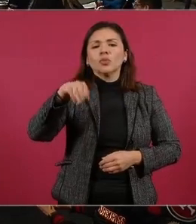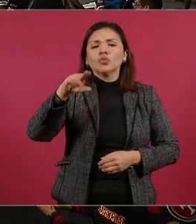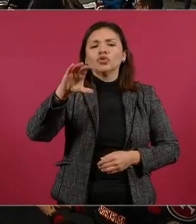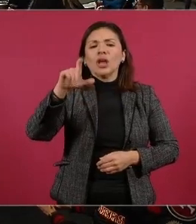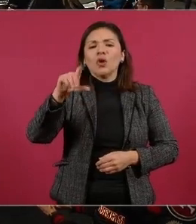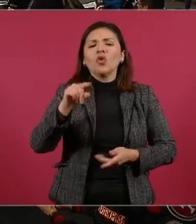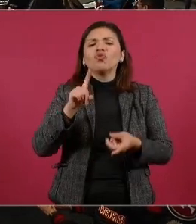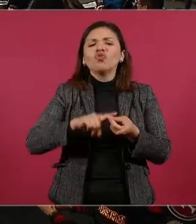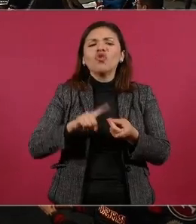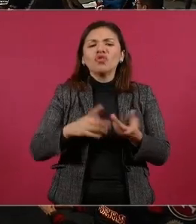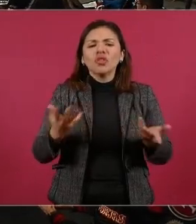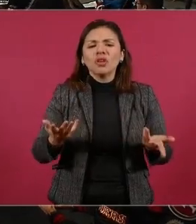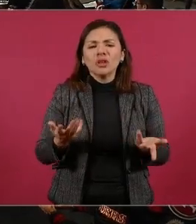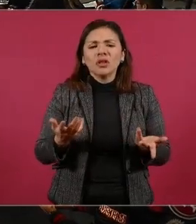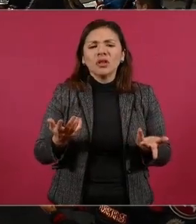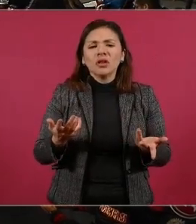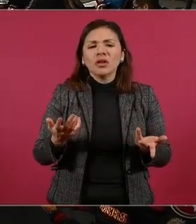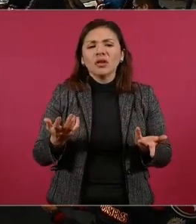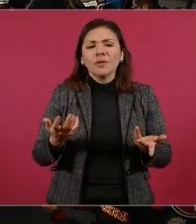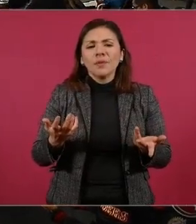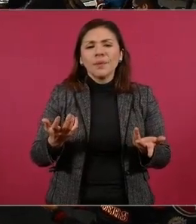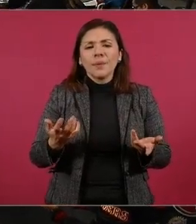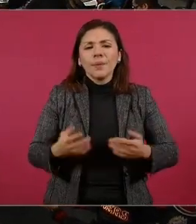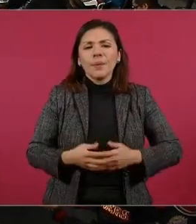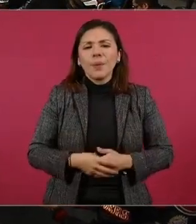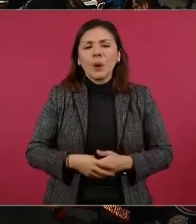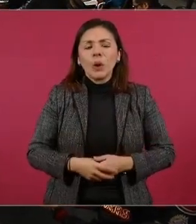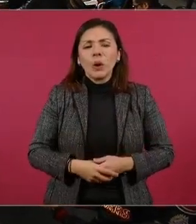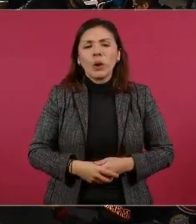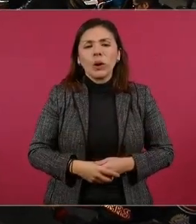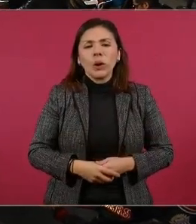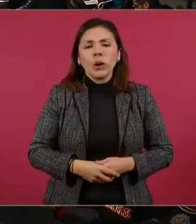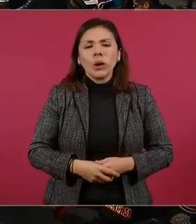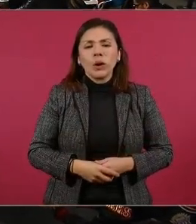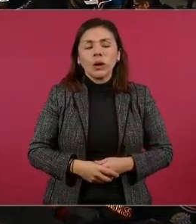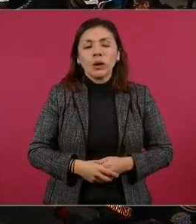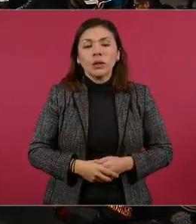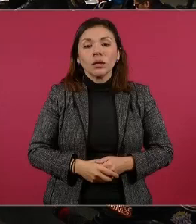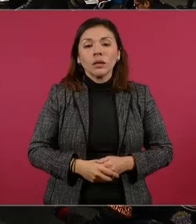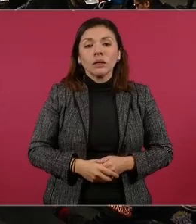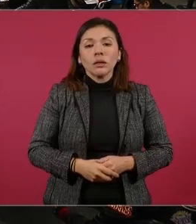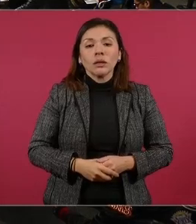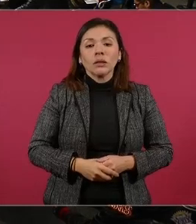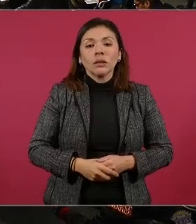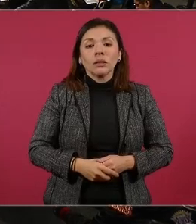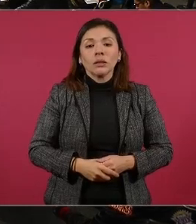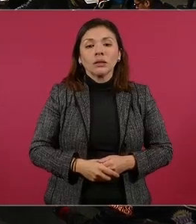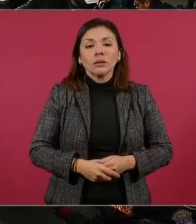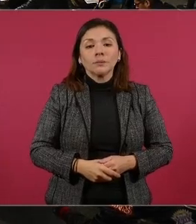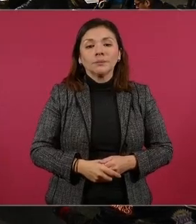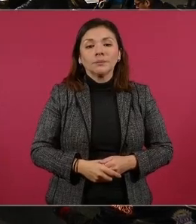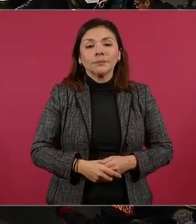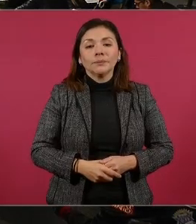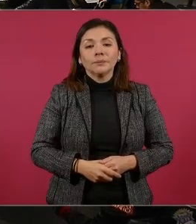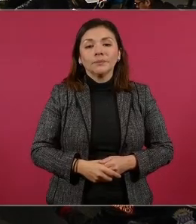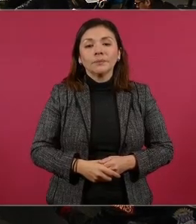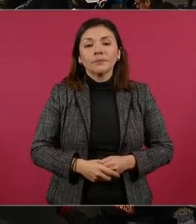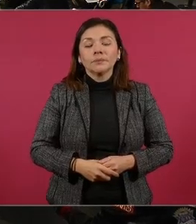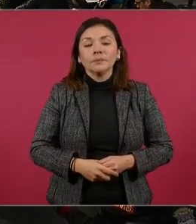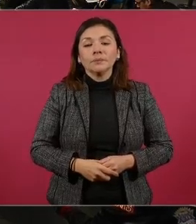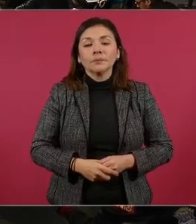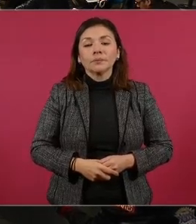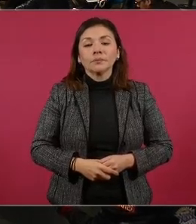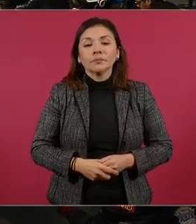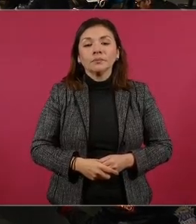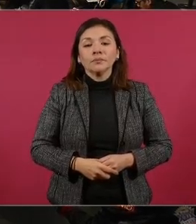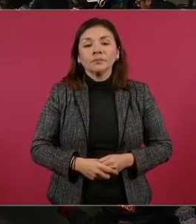sí por aquí por aquí por aquí Entonces estamos se va a poder ir